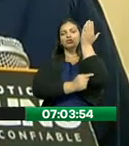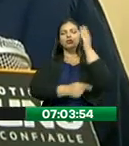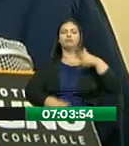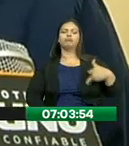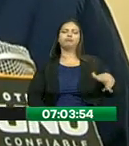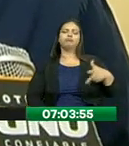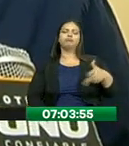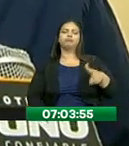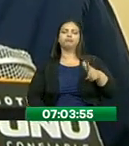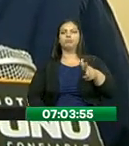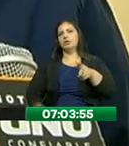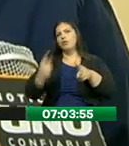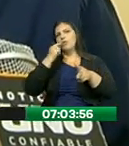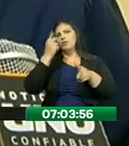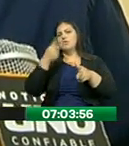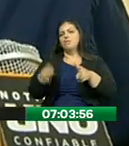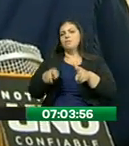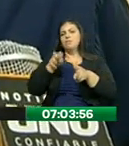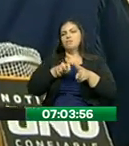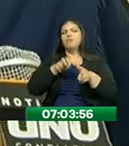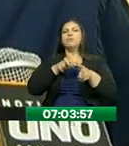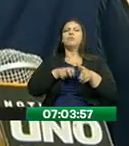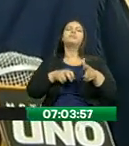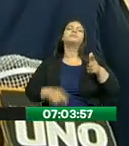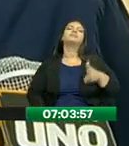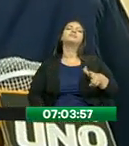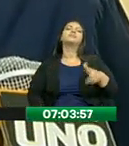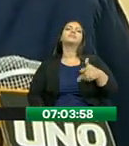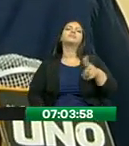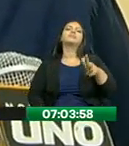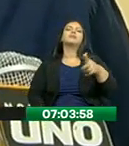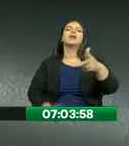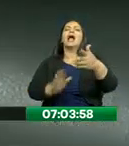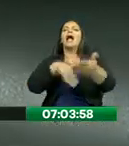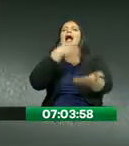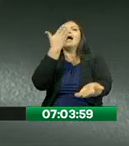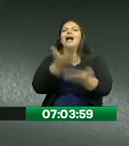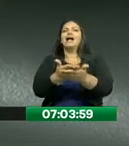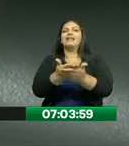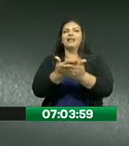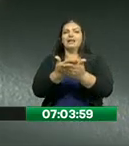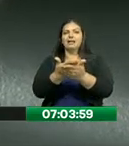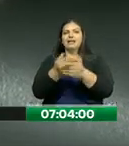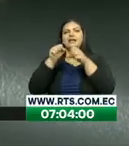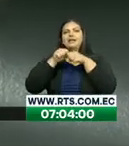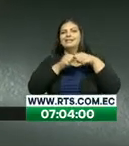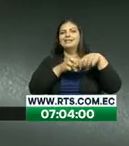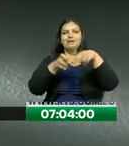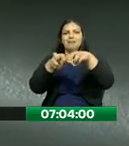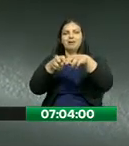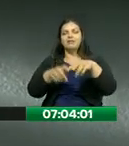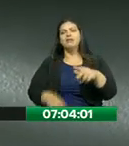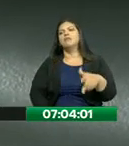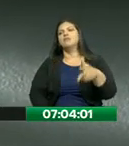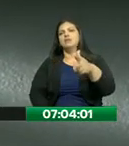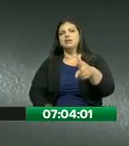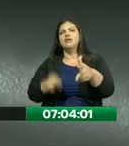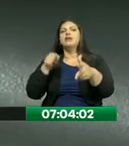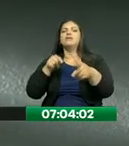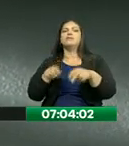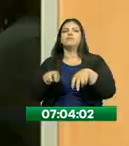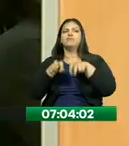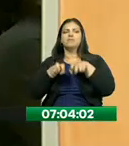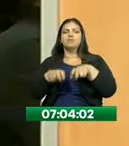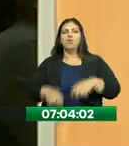procedido a amenazar al chofer de la mencionada línea un arma tipo revólver y el otro como